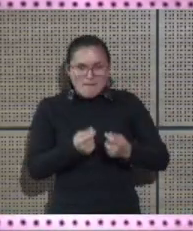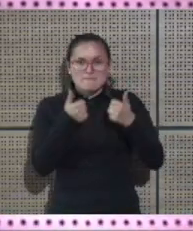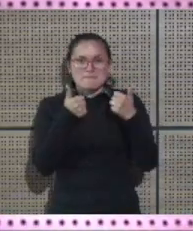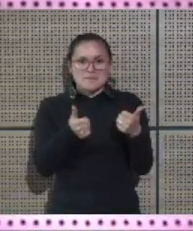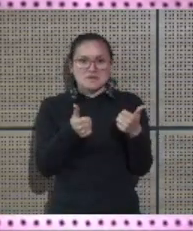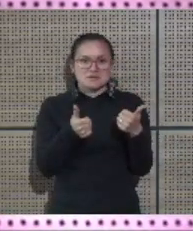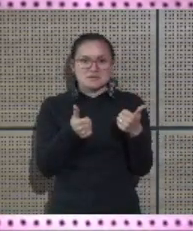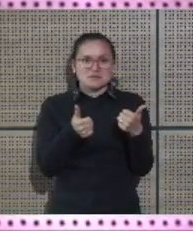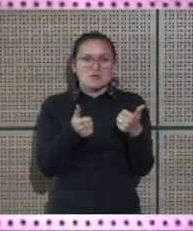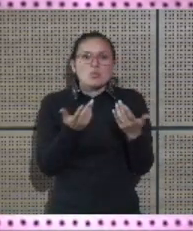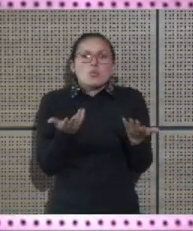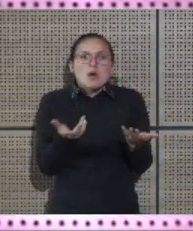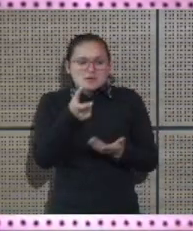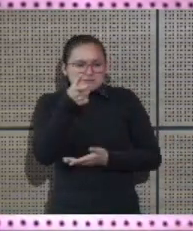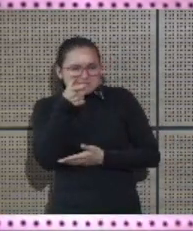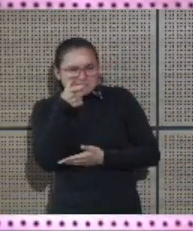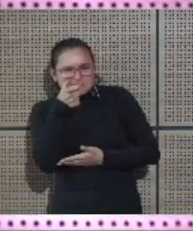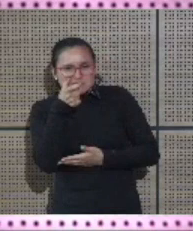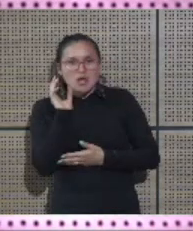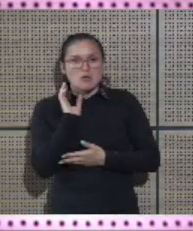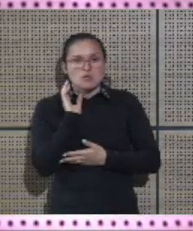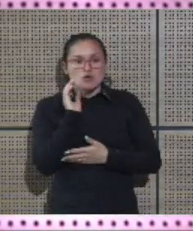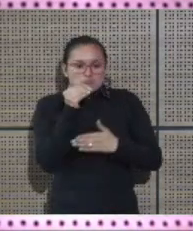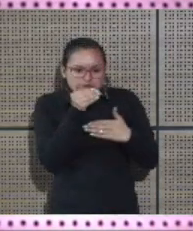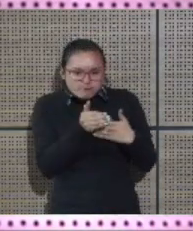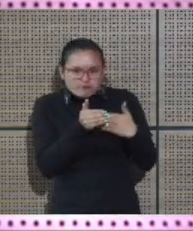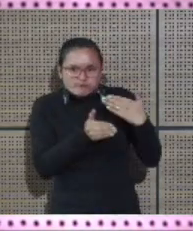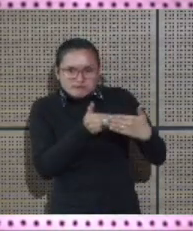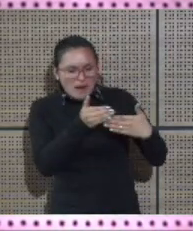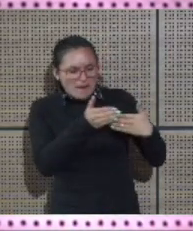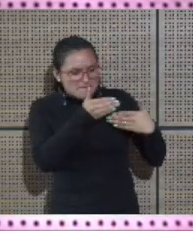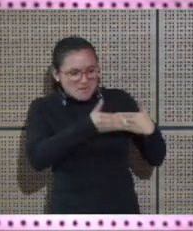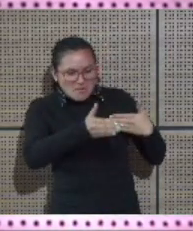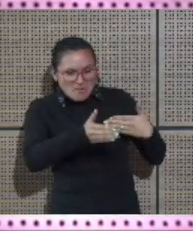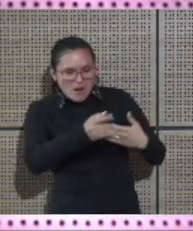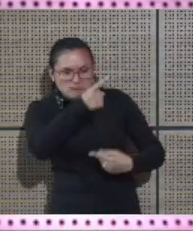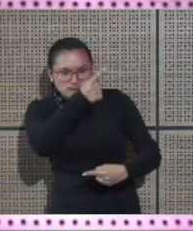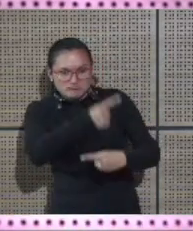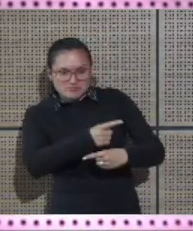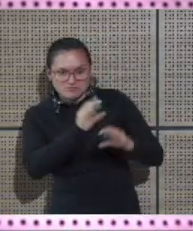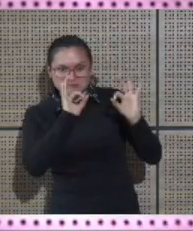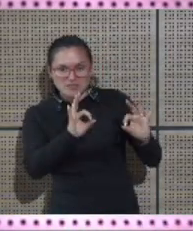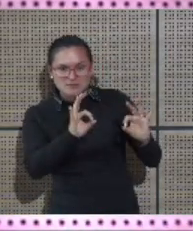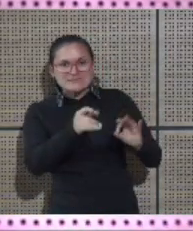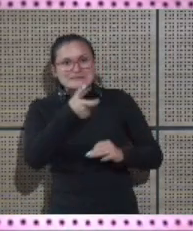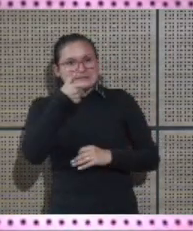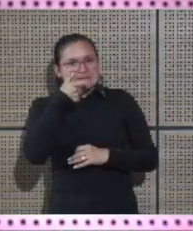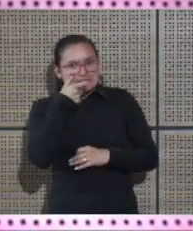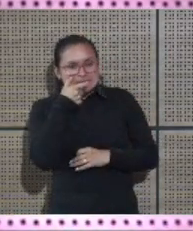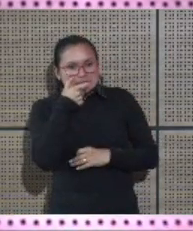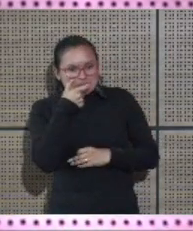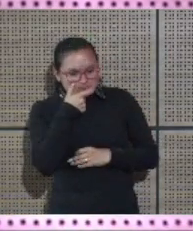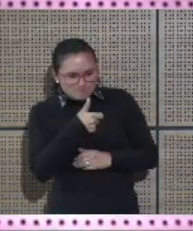Pero los funcionarios bien asustados de que les van a estar controlando cada detalle y cada cosa que está pasando.